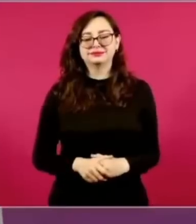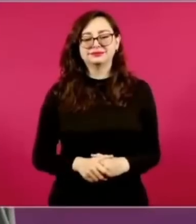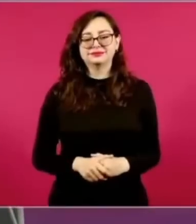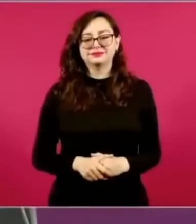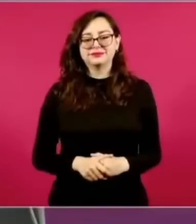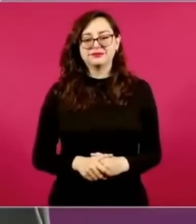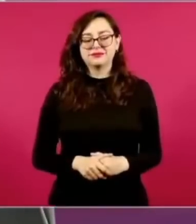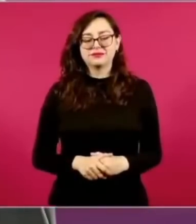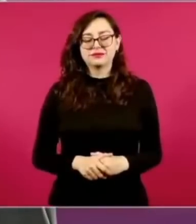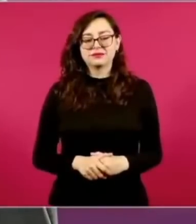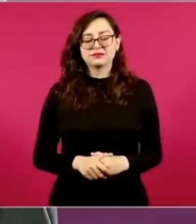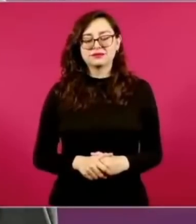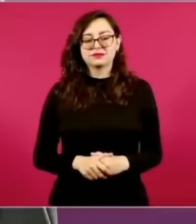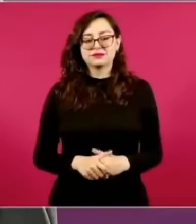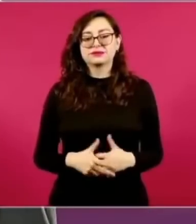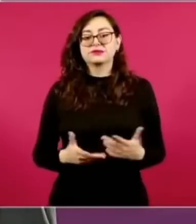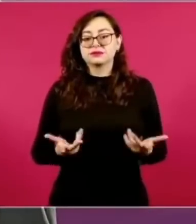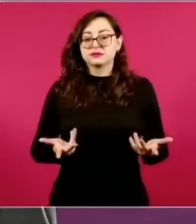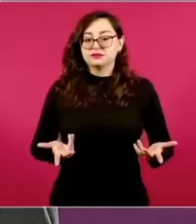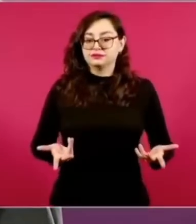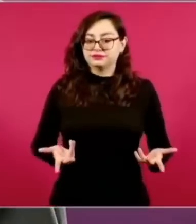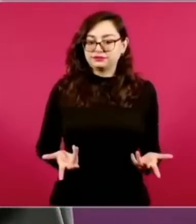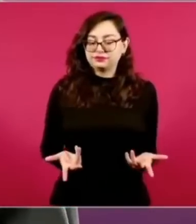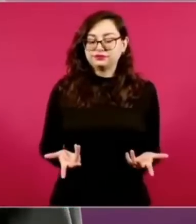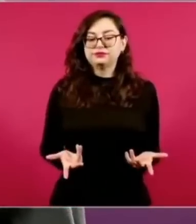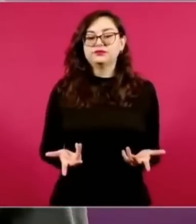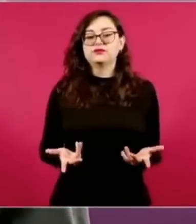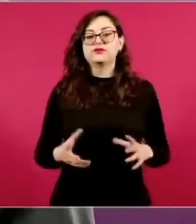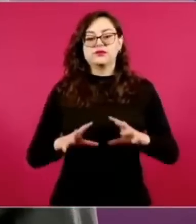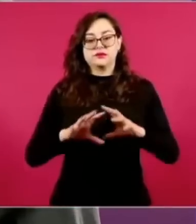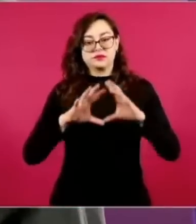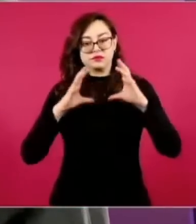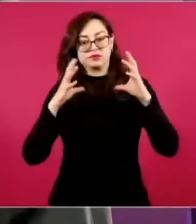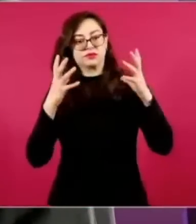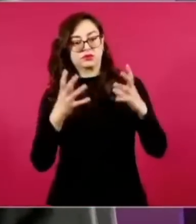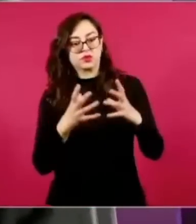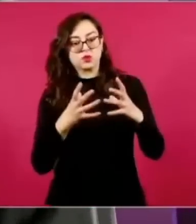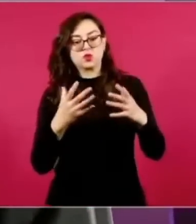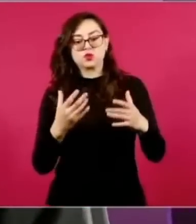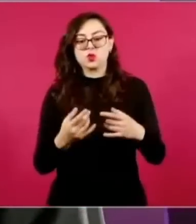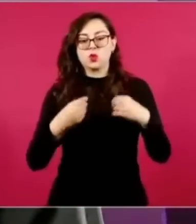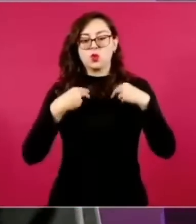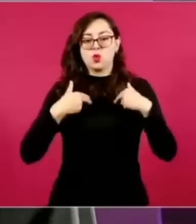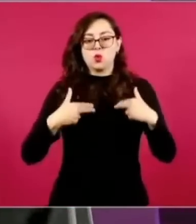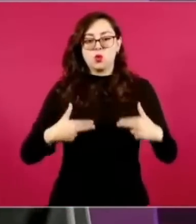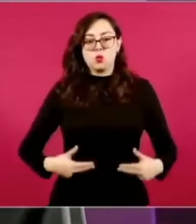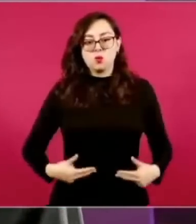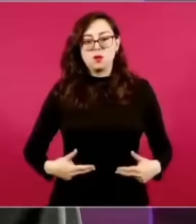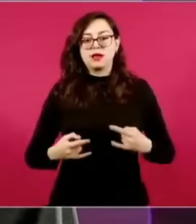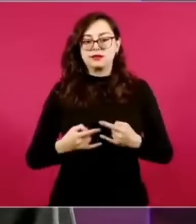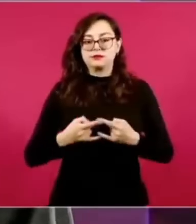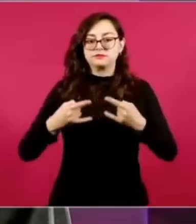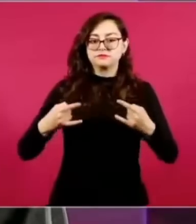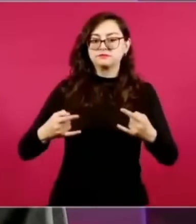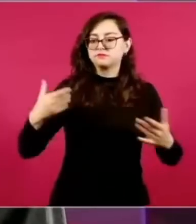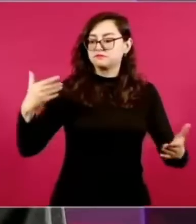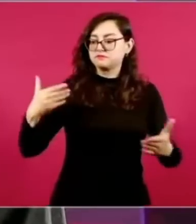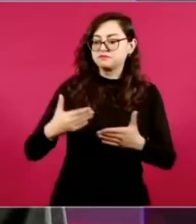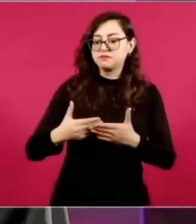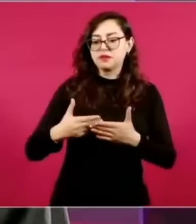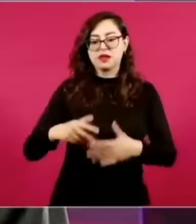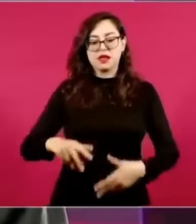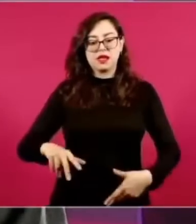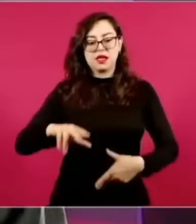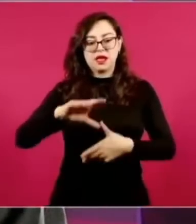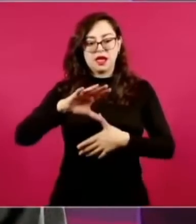Y en la historia del mundo y en la historia de nuestra América,